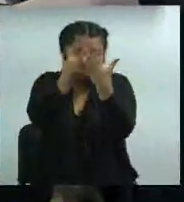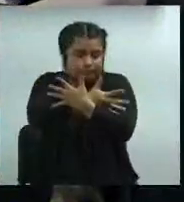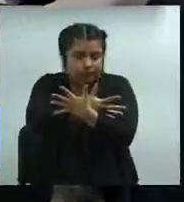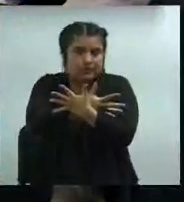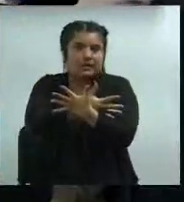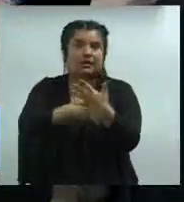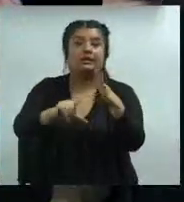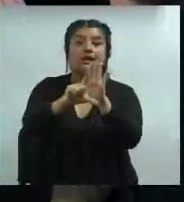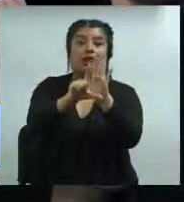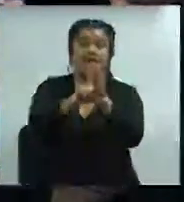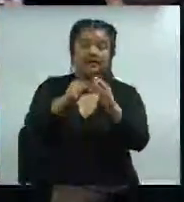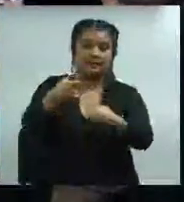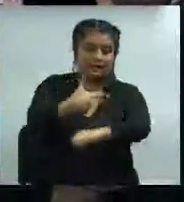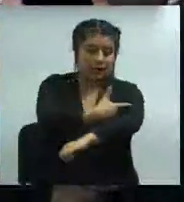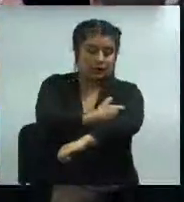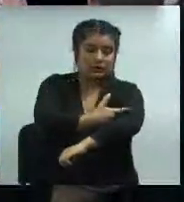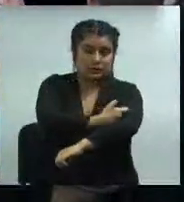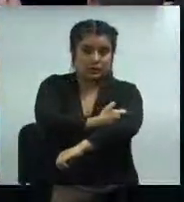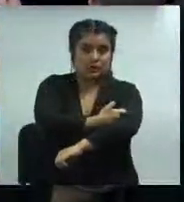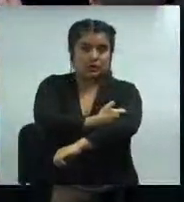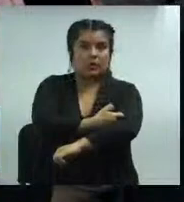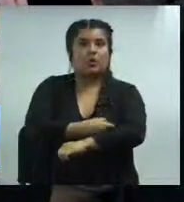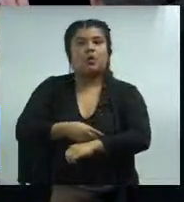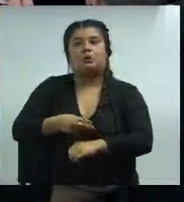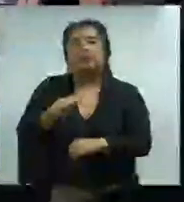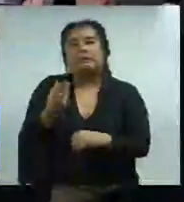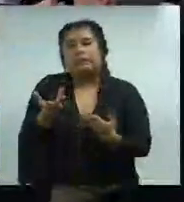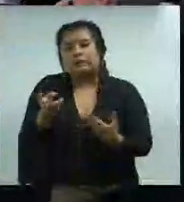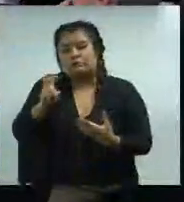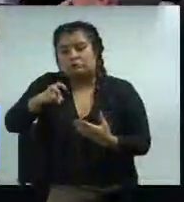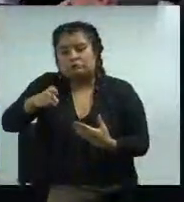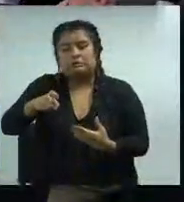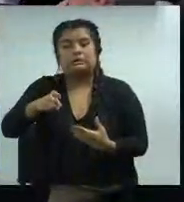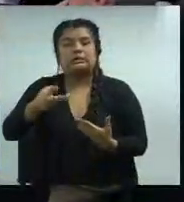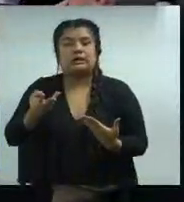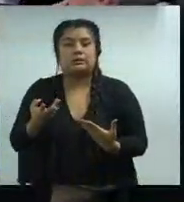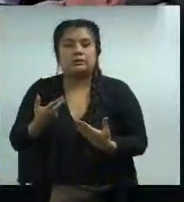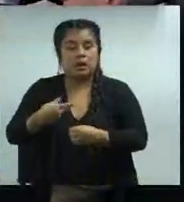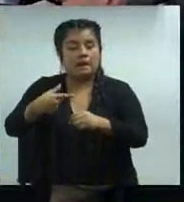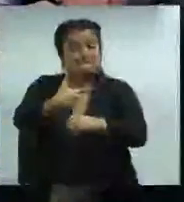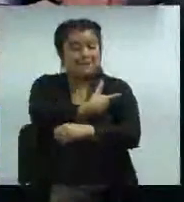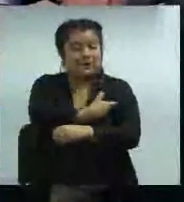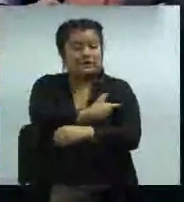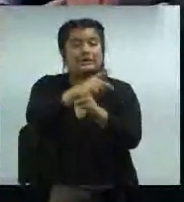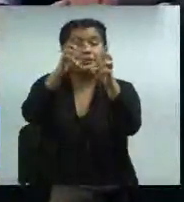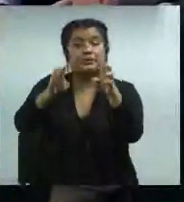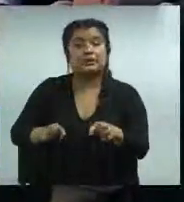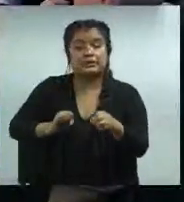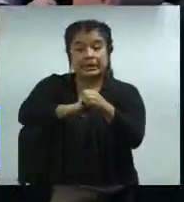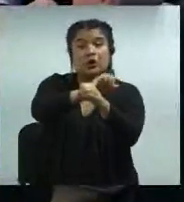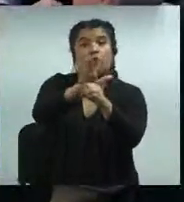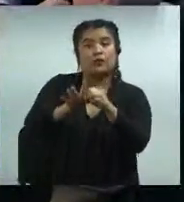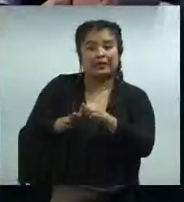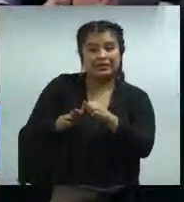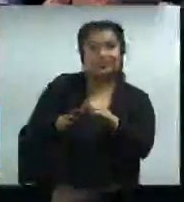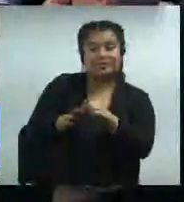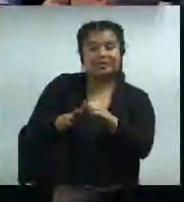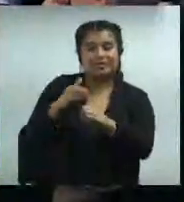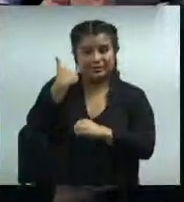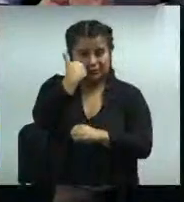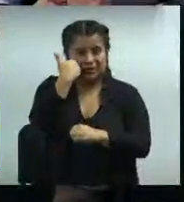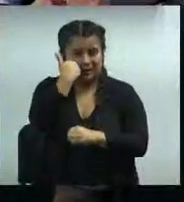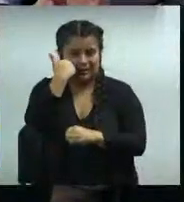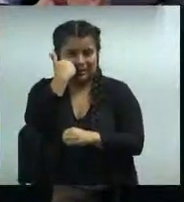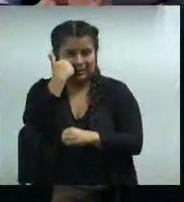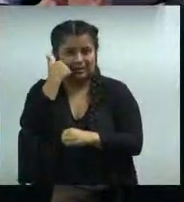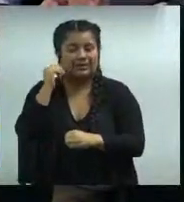de vacunación con el querer vacunar a las personas en pandemia para la